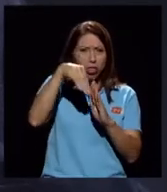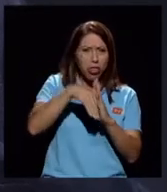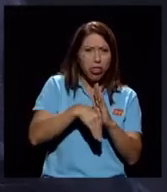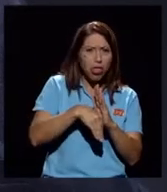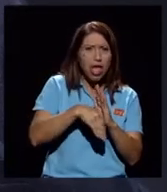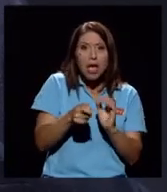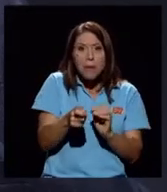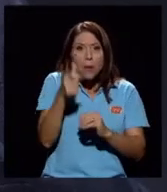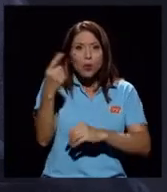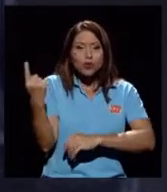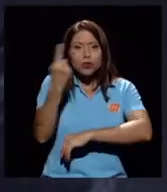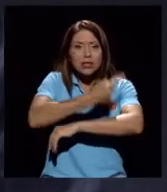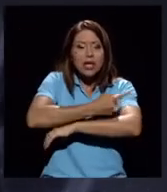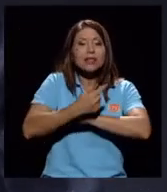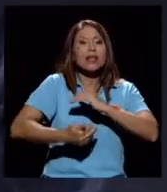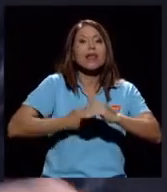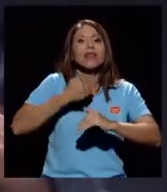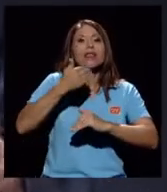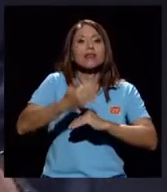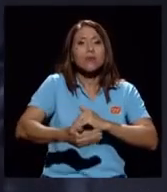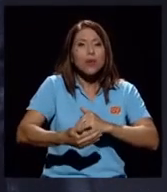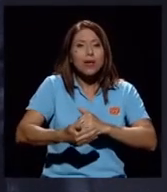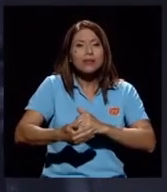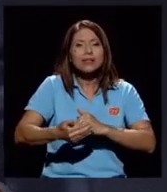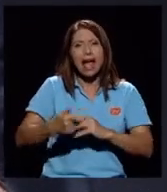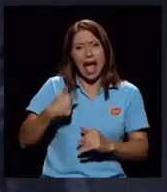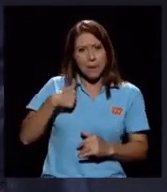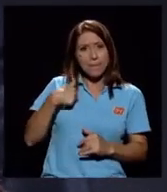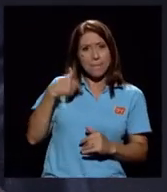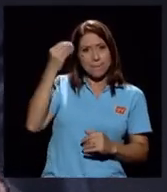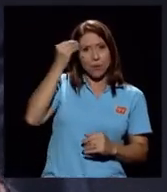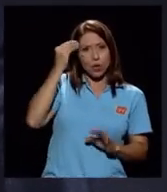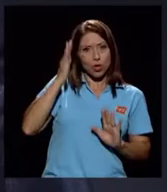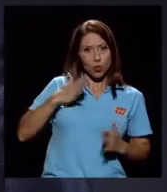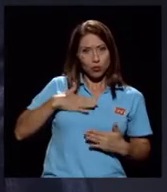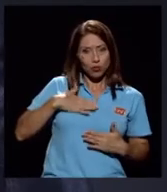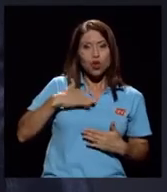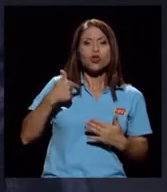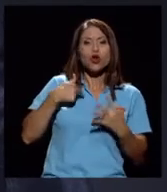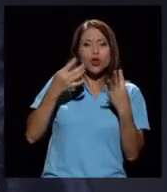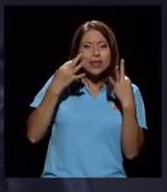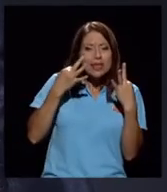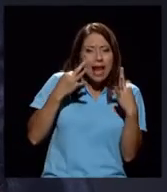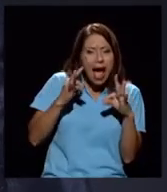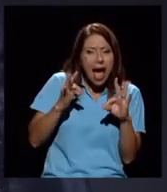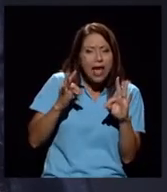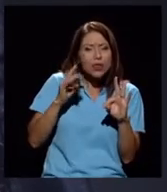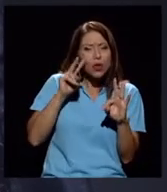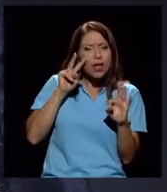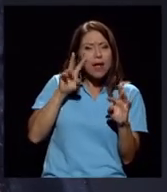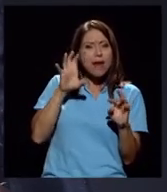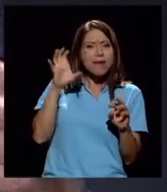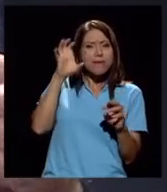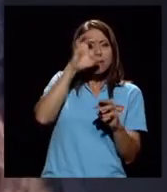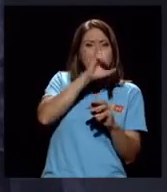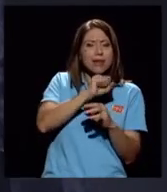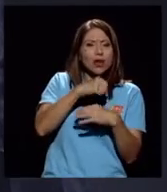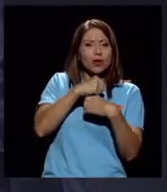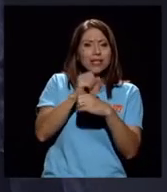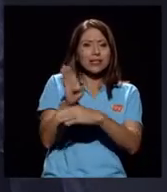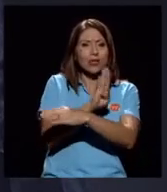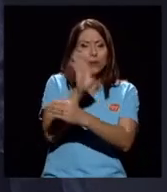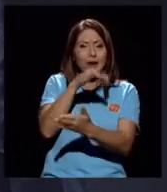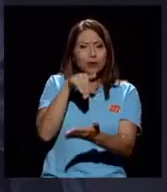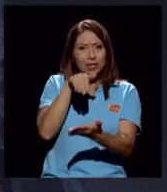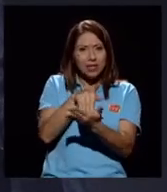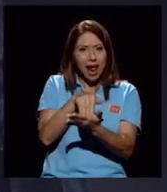en que él me parece a millos george crumb trató de leer lo que está haciendo el banco central y me parece que